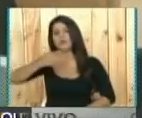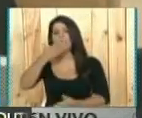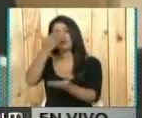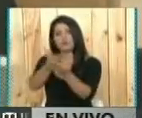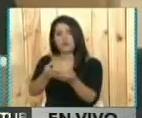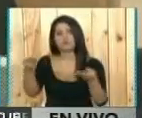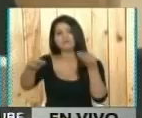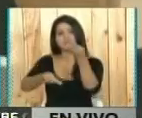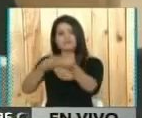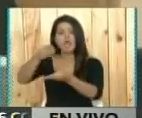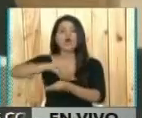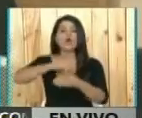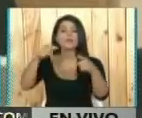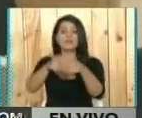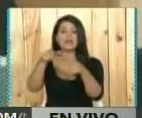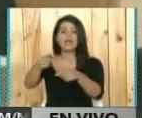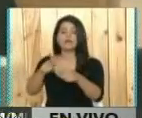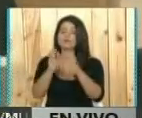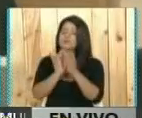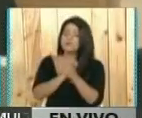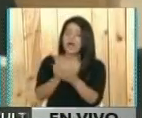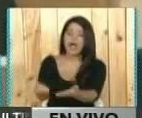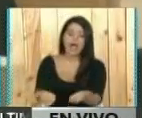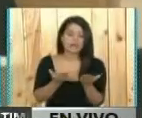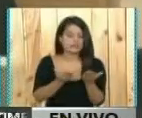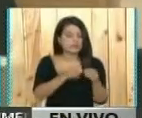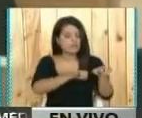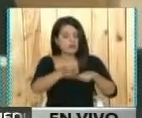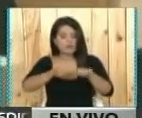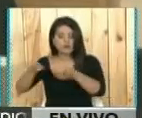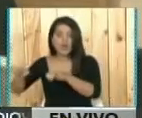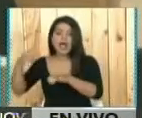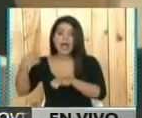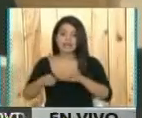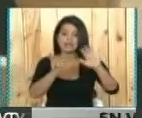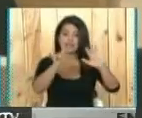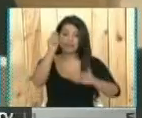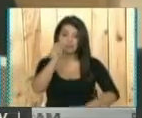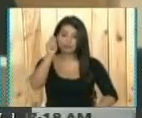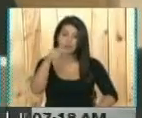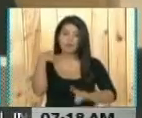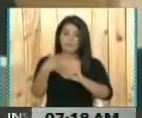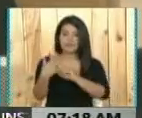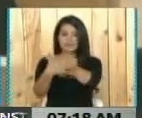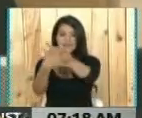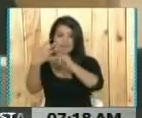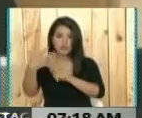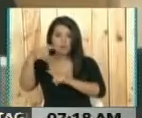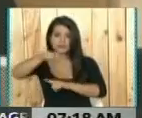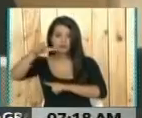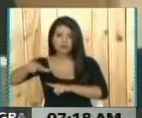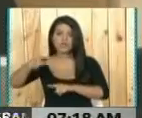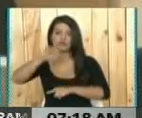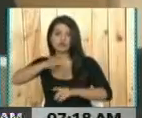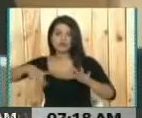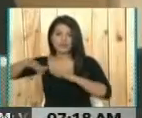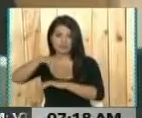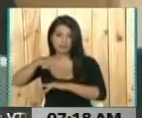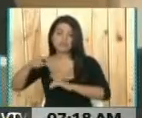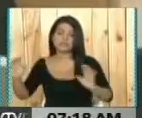judiciales asesor del Poder Legislativo conformado por 6 diputados y 5 representantes de la sociedad